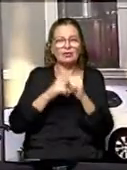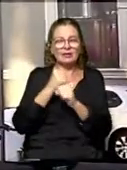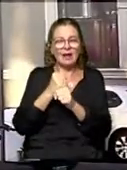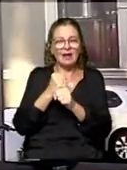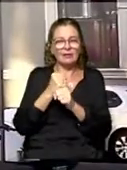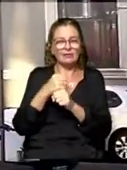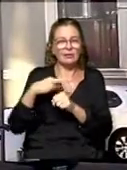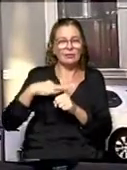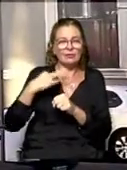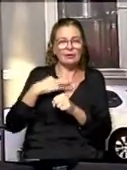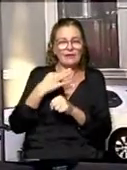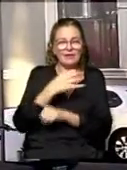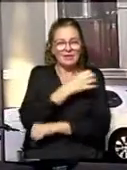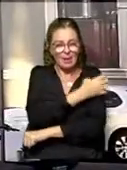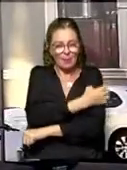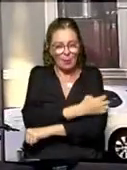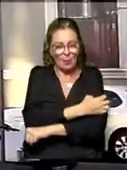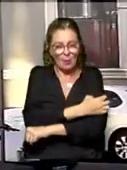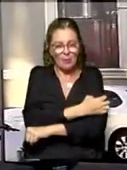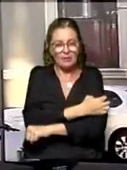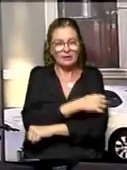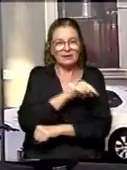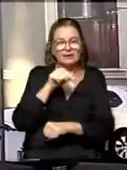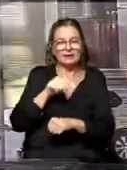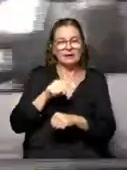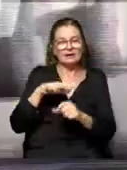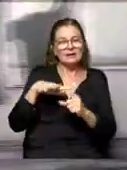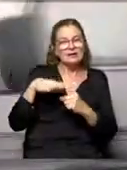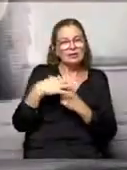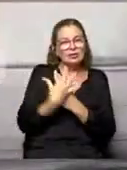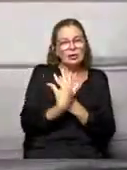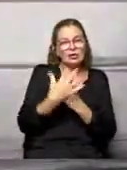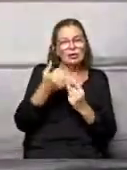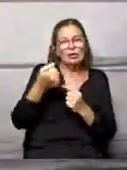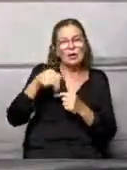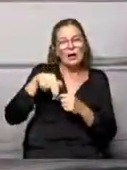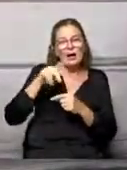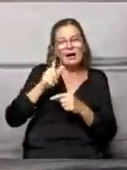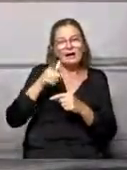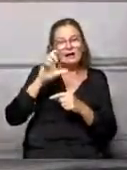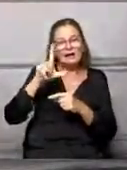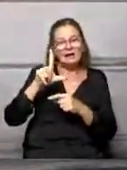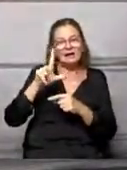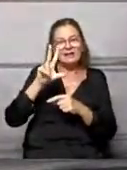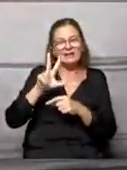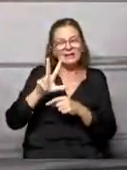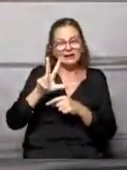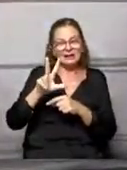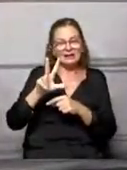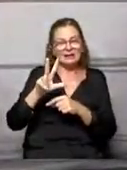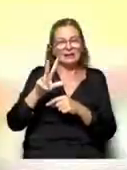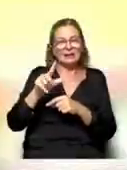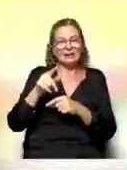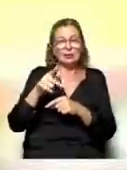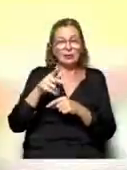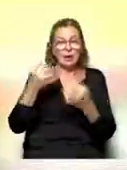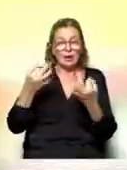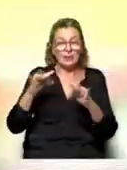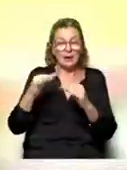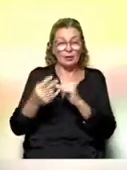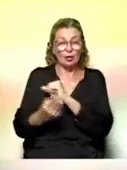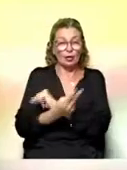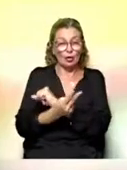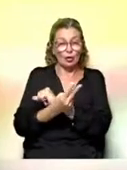vida condicionada por la pobreza. En este contexto, Ángel y 3 de sus hermanos quedaron bajo control del Instituto del Niño y